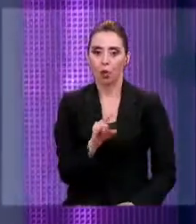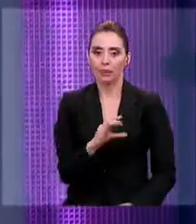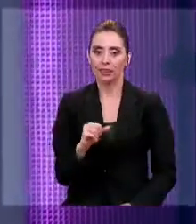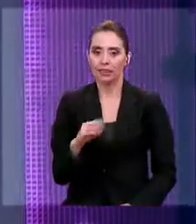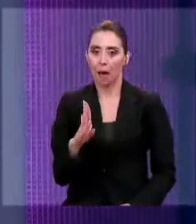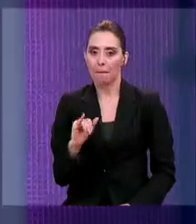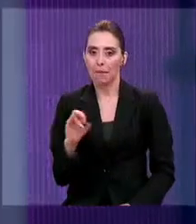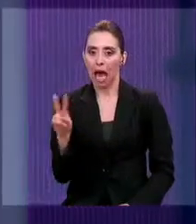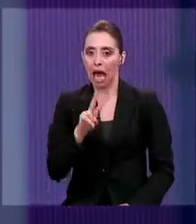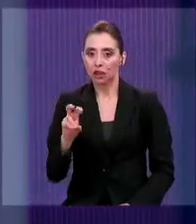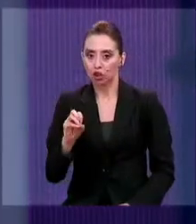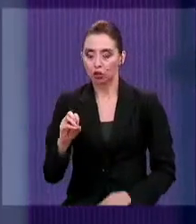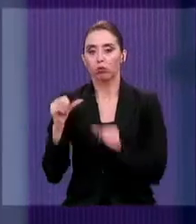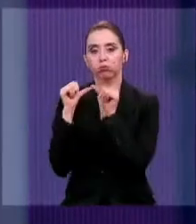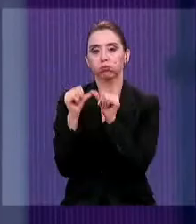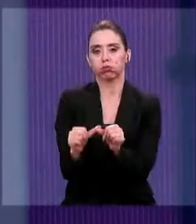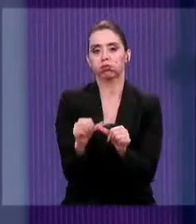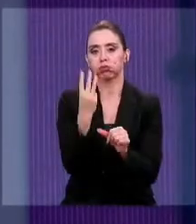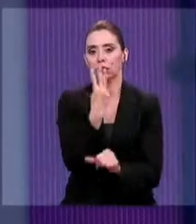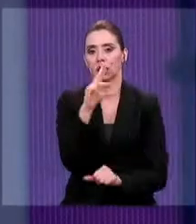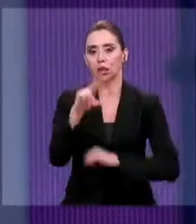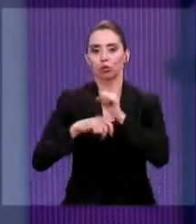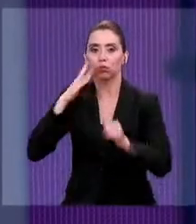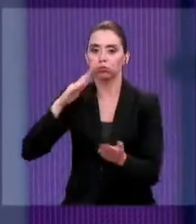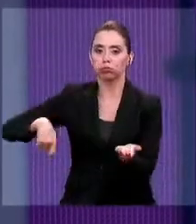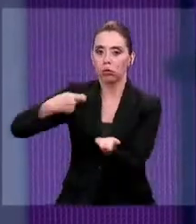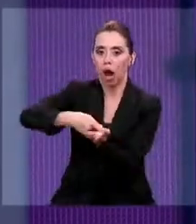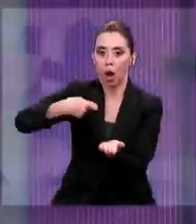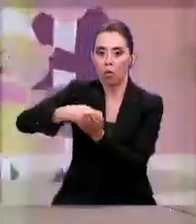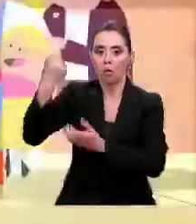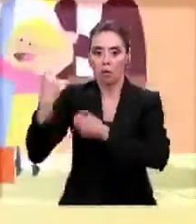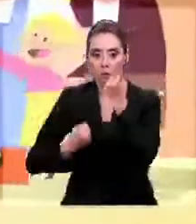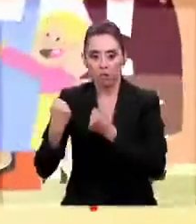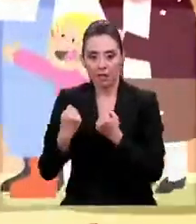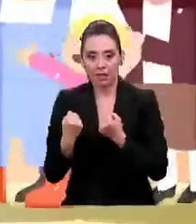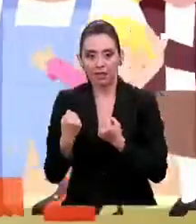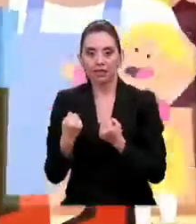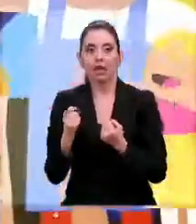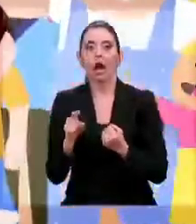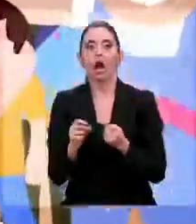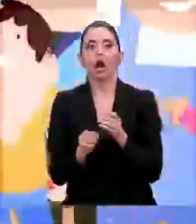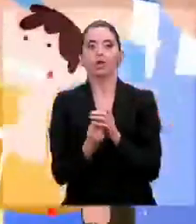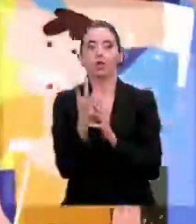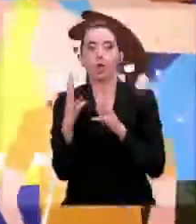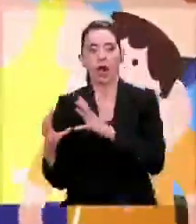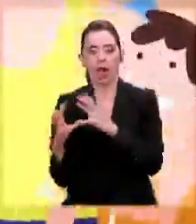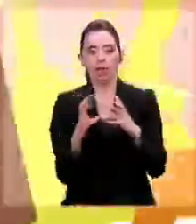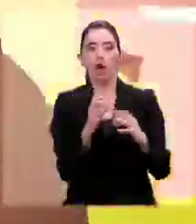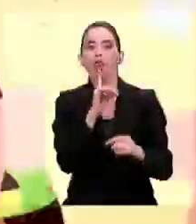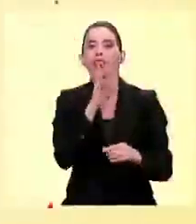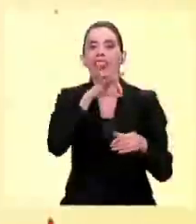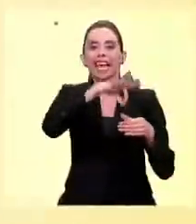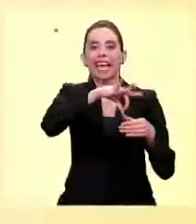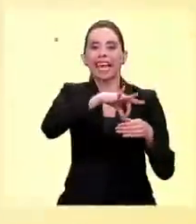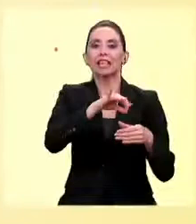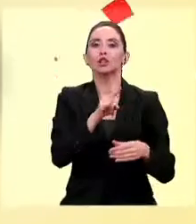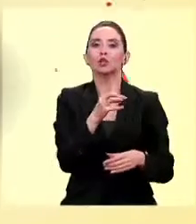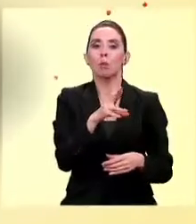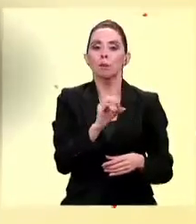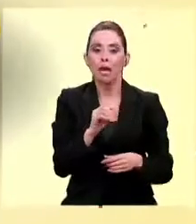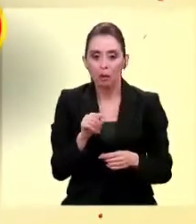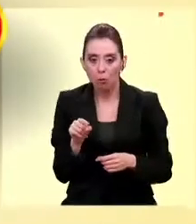auspiciador desde hace 38 años realmente, ahora ha agregado un nuevo producto a Té Supremo y ese es